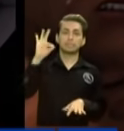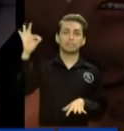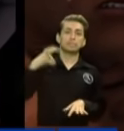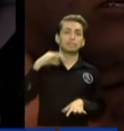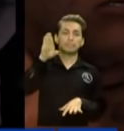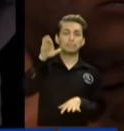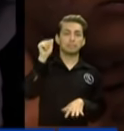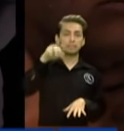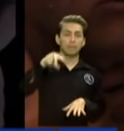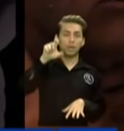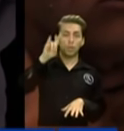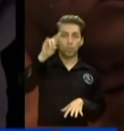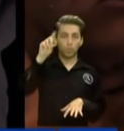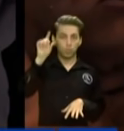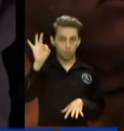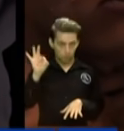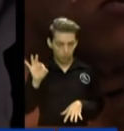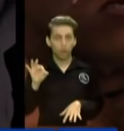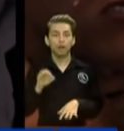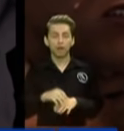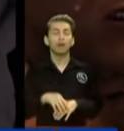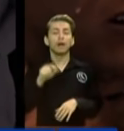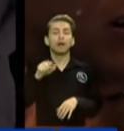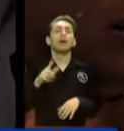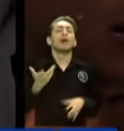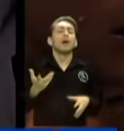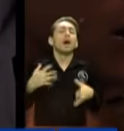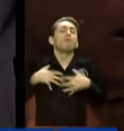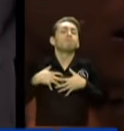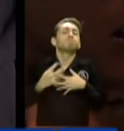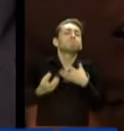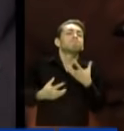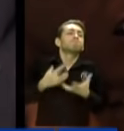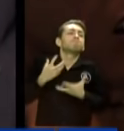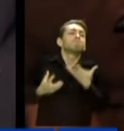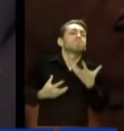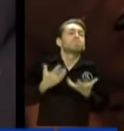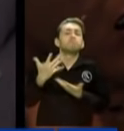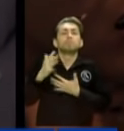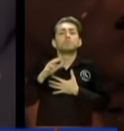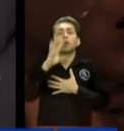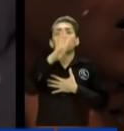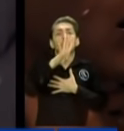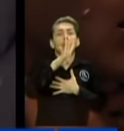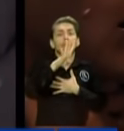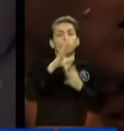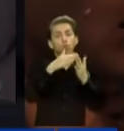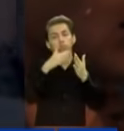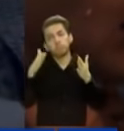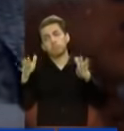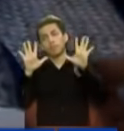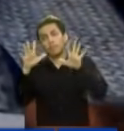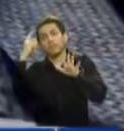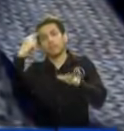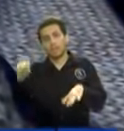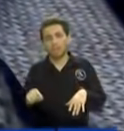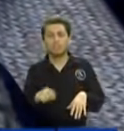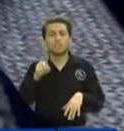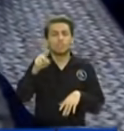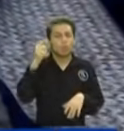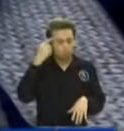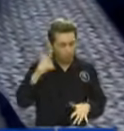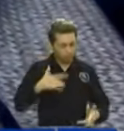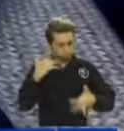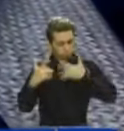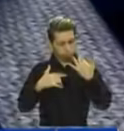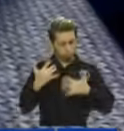mosquitos hembra infectadas, tras un periodo de incubación del virus que dura entre 4 a 10 días. La identificación del padecimiento del dengue